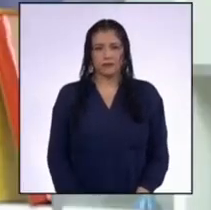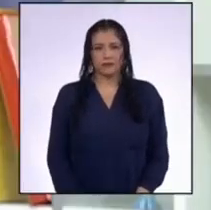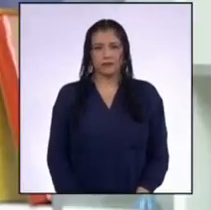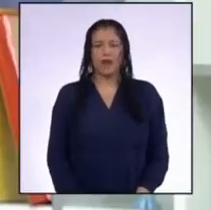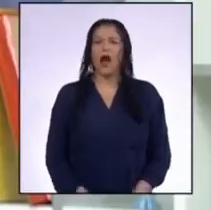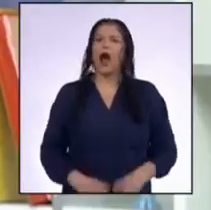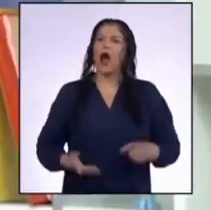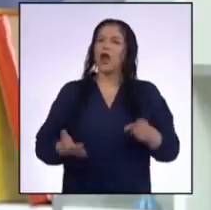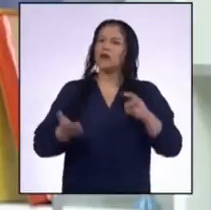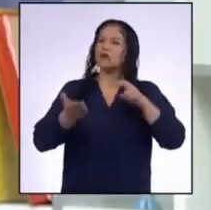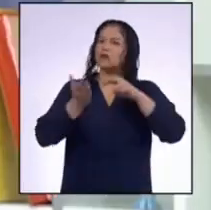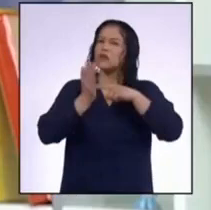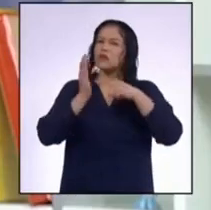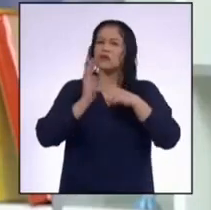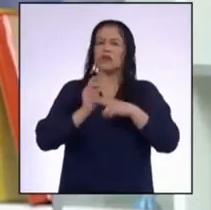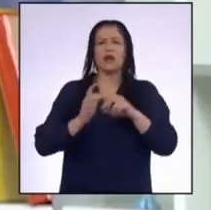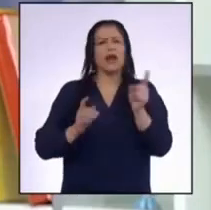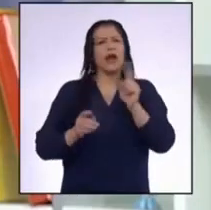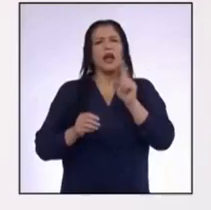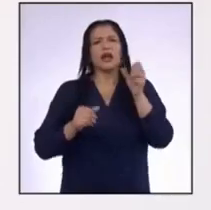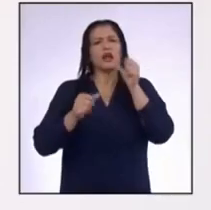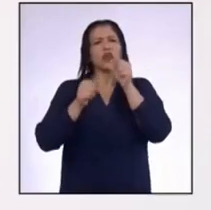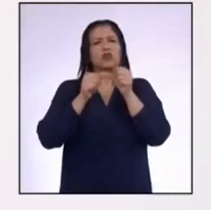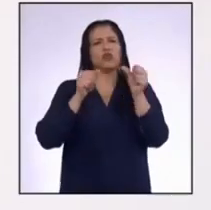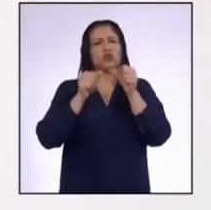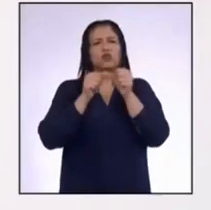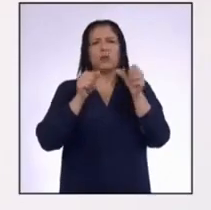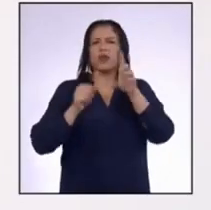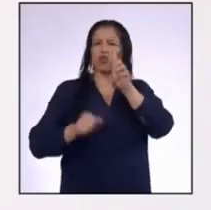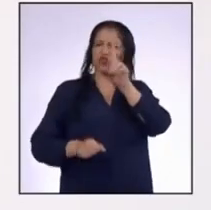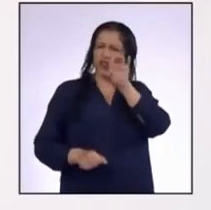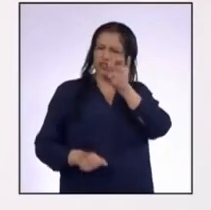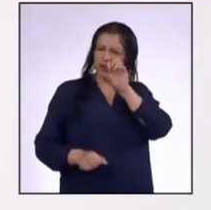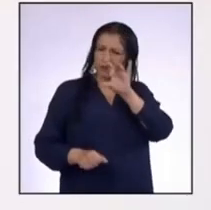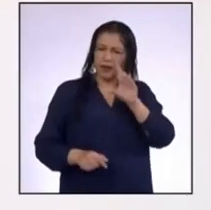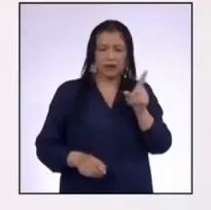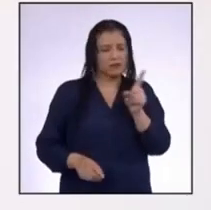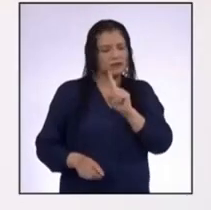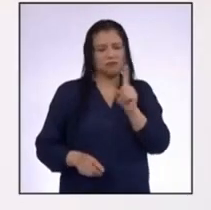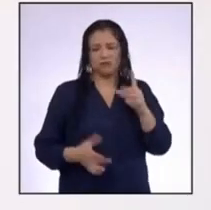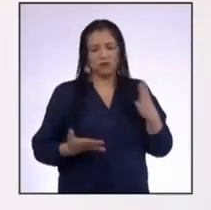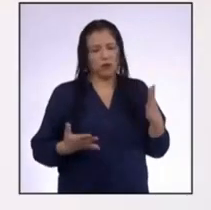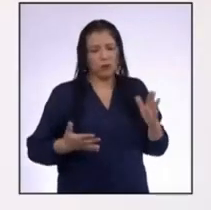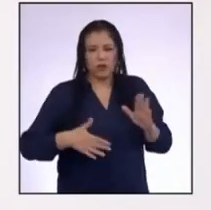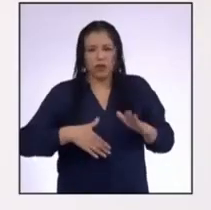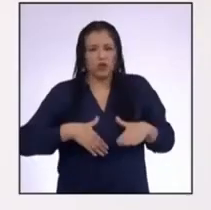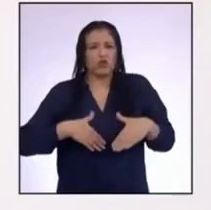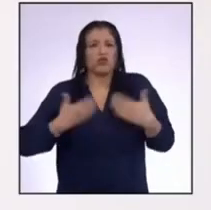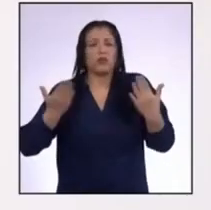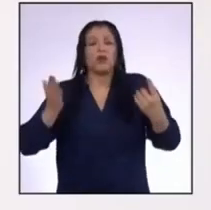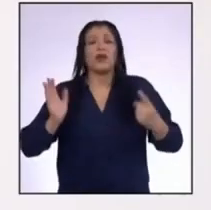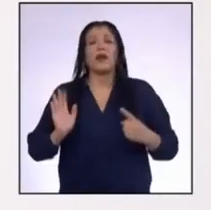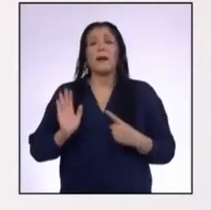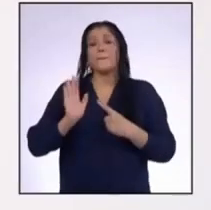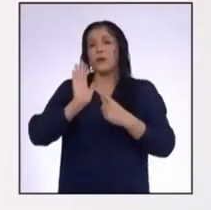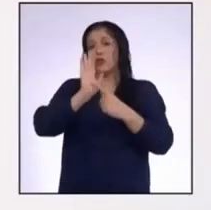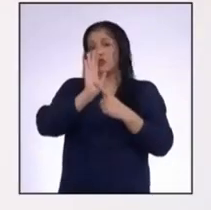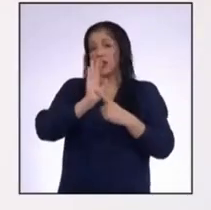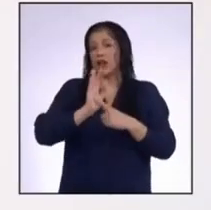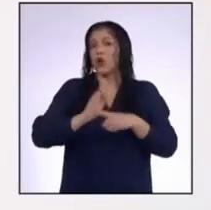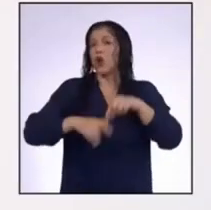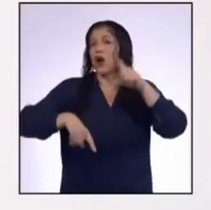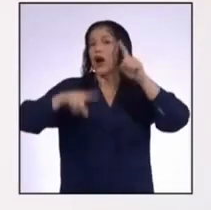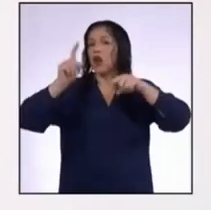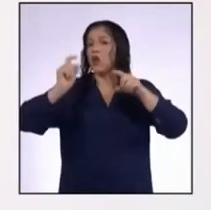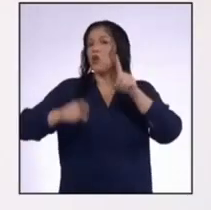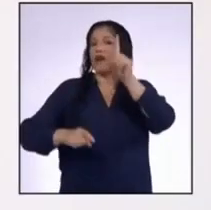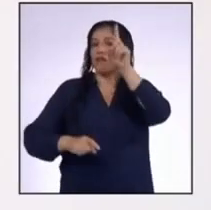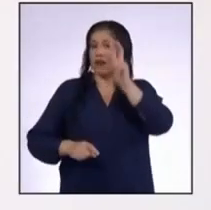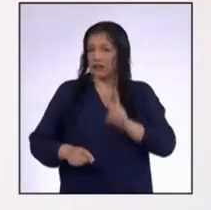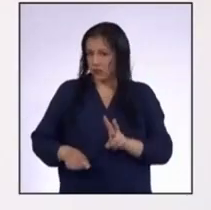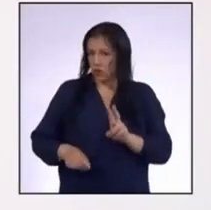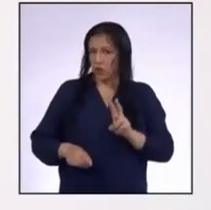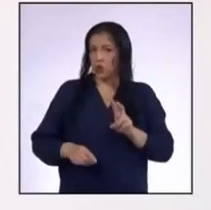¿Eso quiere decir que no son números decimales? Así es, porque no pueden expresarse con una fracción con denominador potencia de